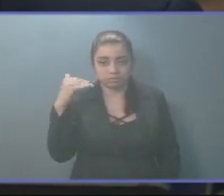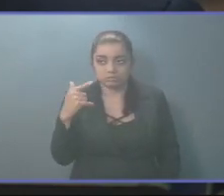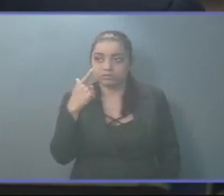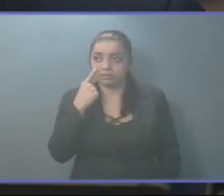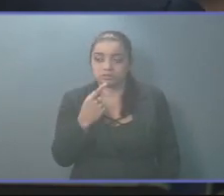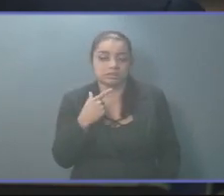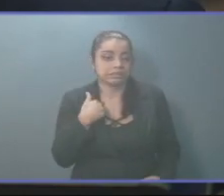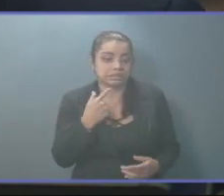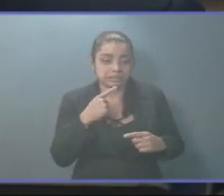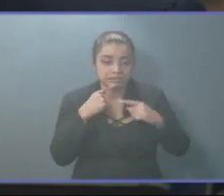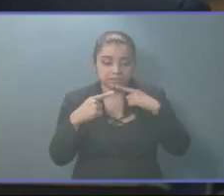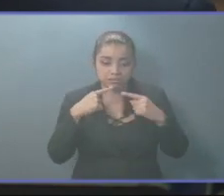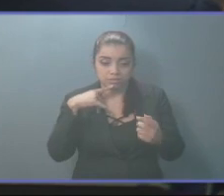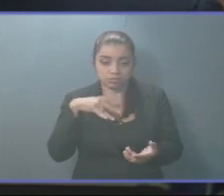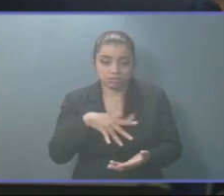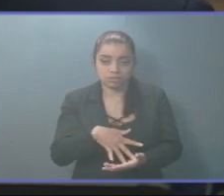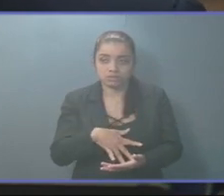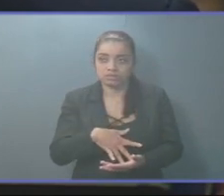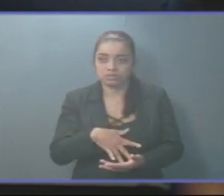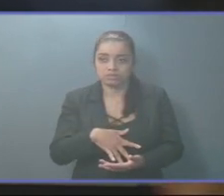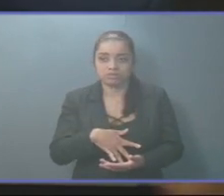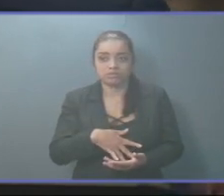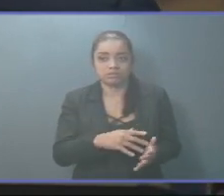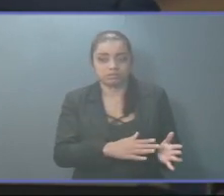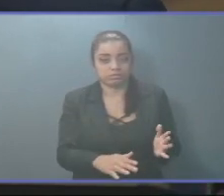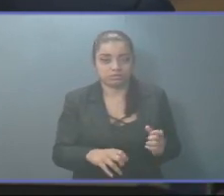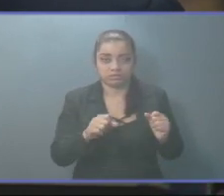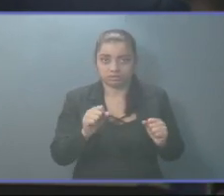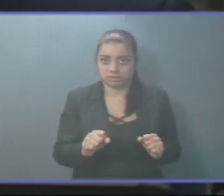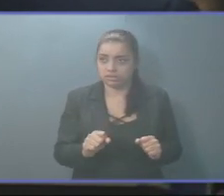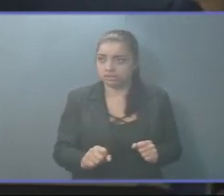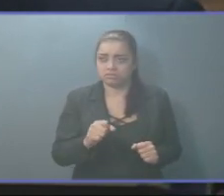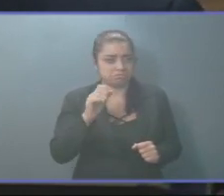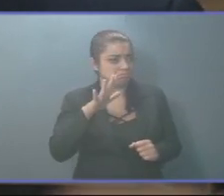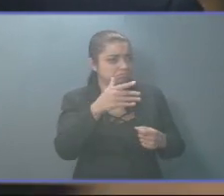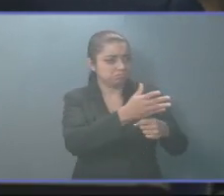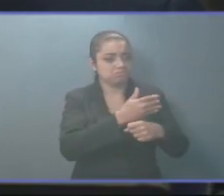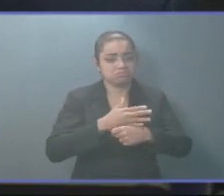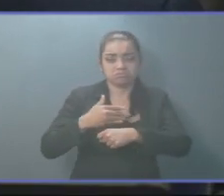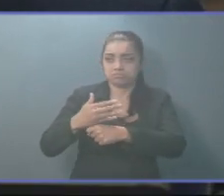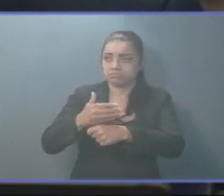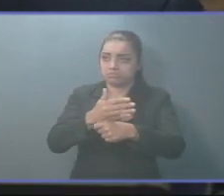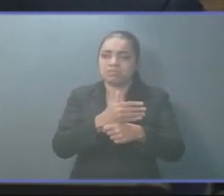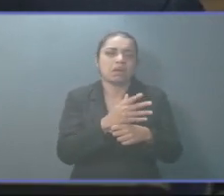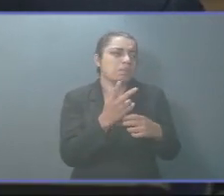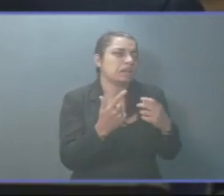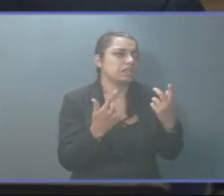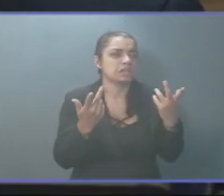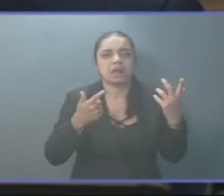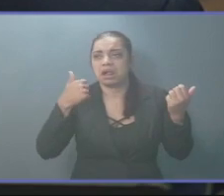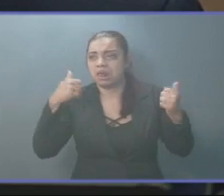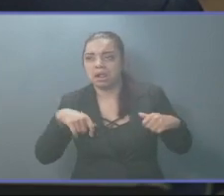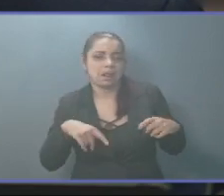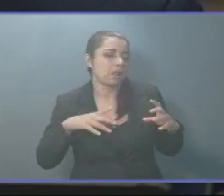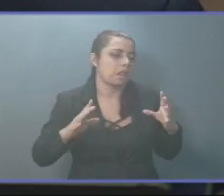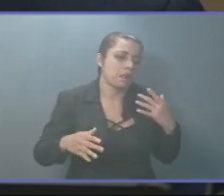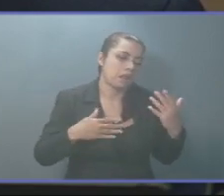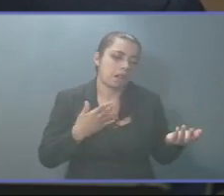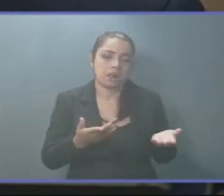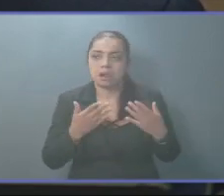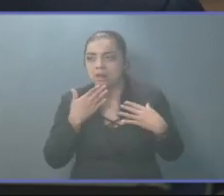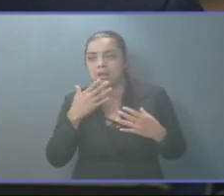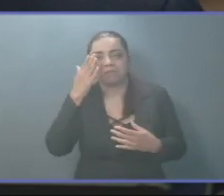tiene una democracia. Aquí hay 5 o 6 partidos y otros más que van a estar compitiendo en las